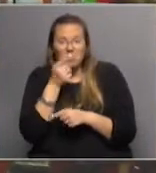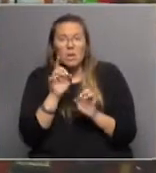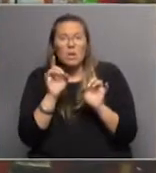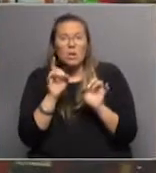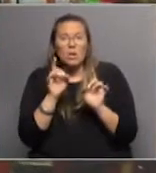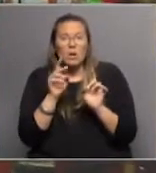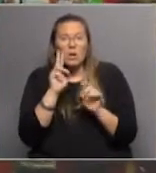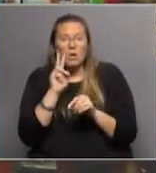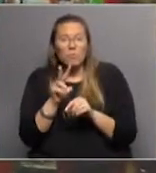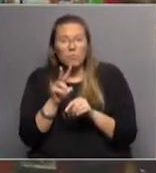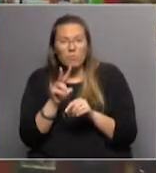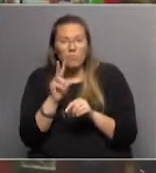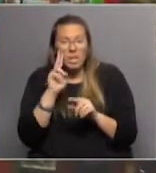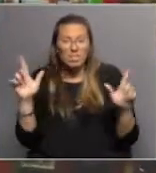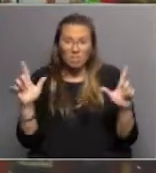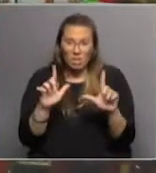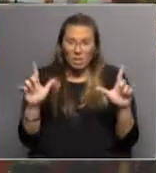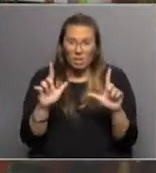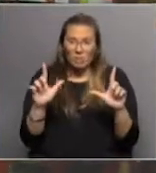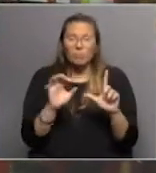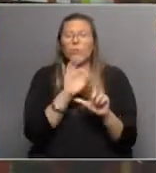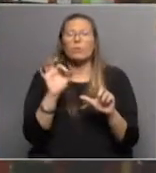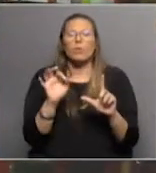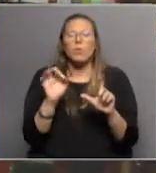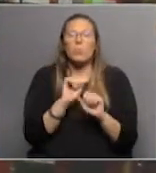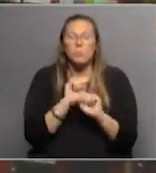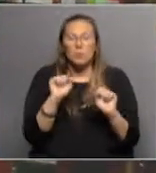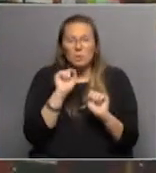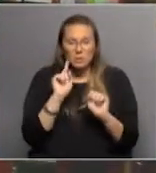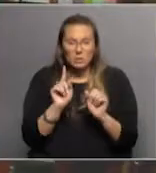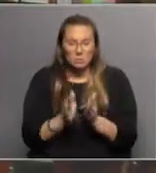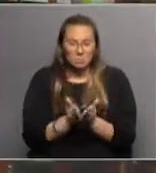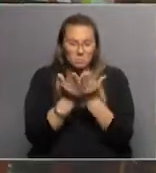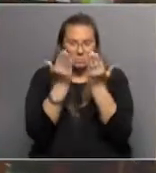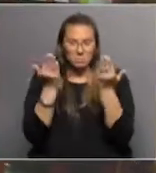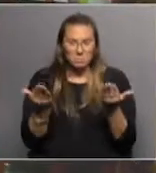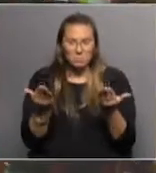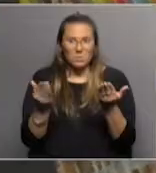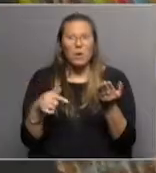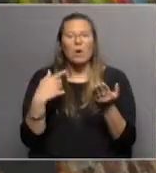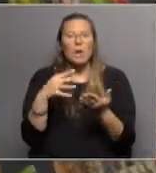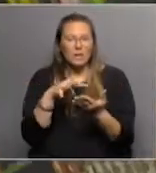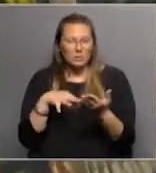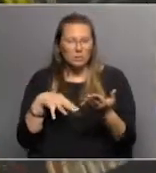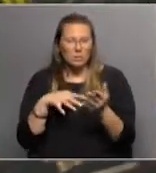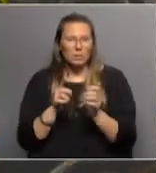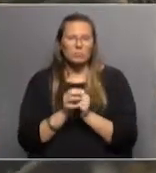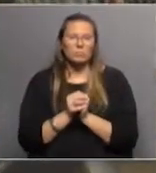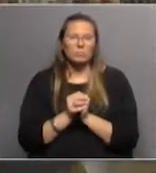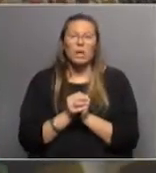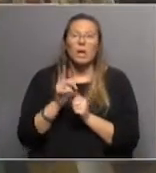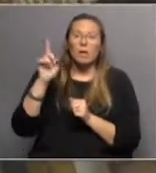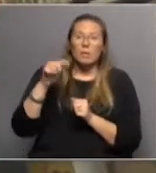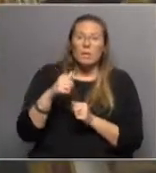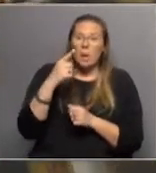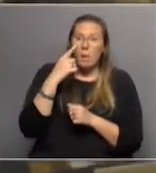podés obtenerlo a través de la televisión, digamos, o la pantalla, sino también como con otro tipo de lectura. Está bueno. Suelen venir a